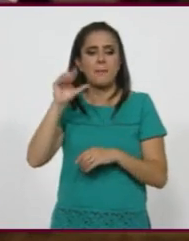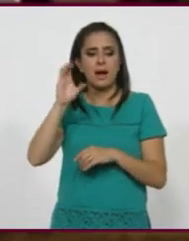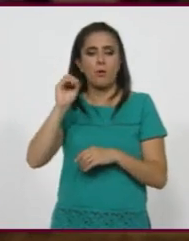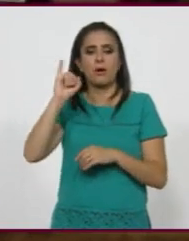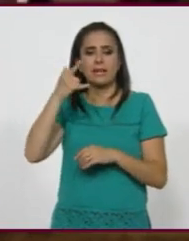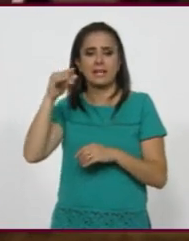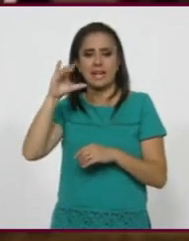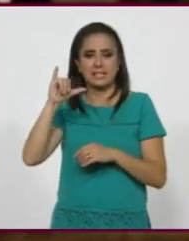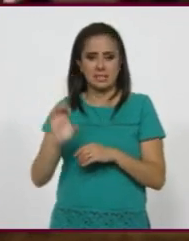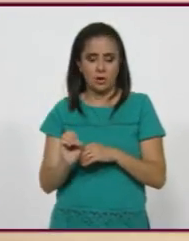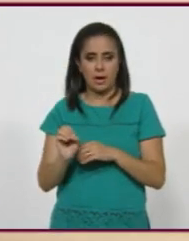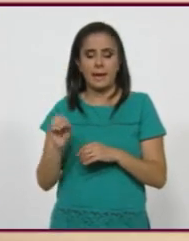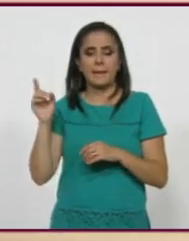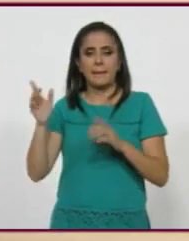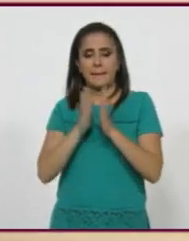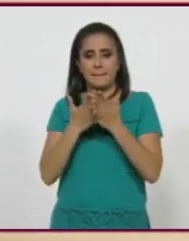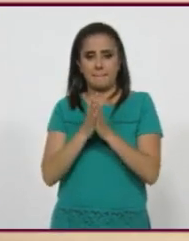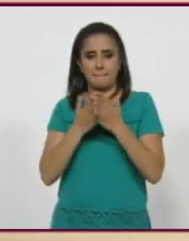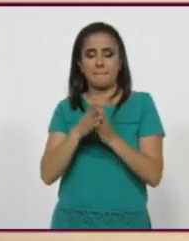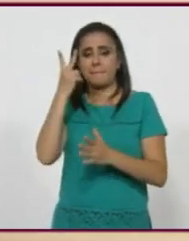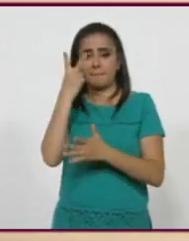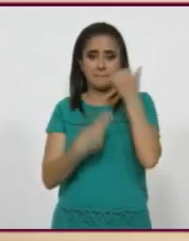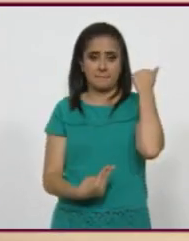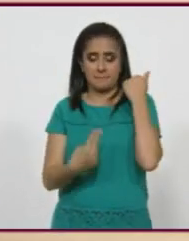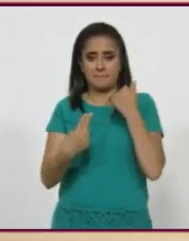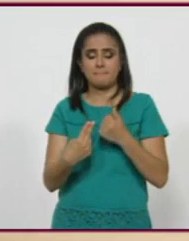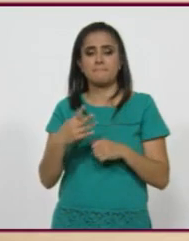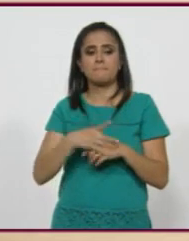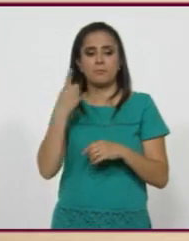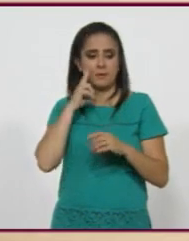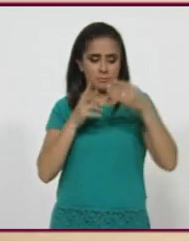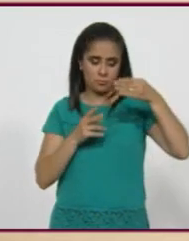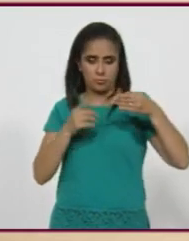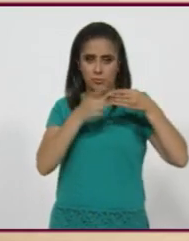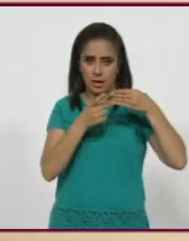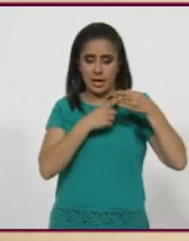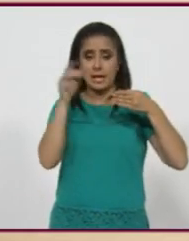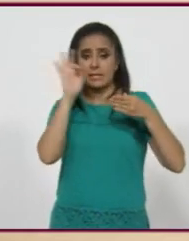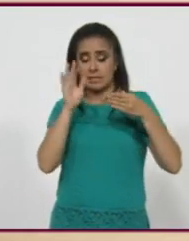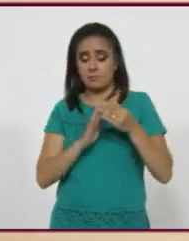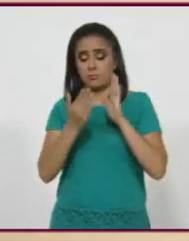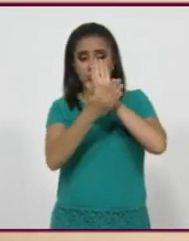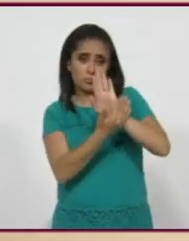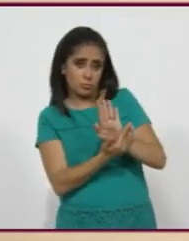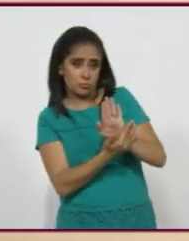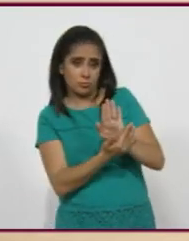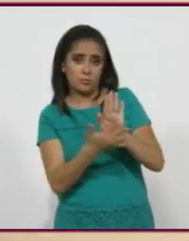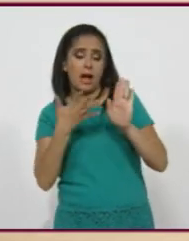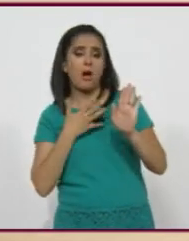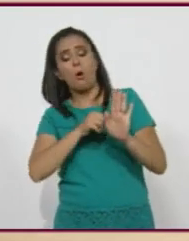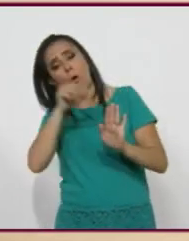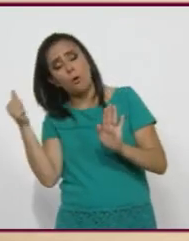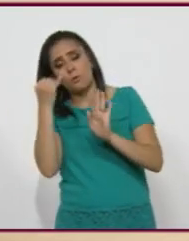Taibo II. Y es un libro dos en uno, porque mira, así está por una parte, Pero si yo le doy la vuelta, aparece